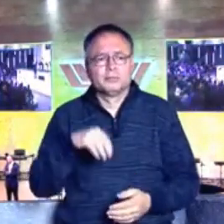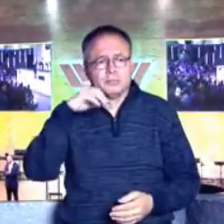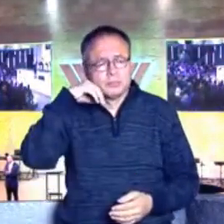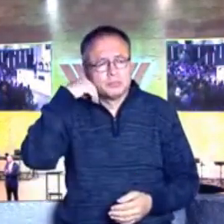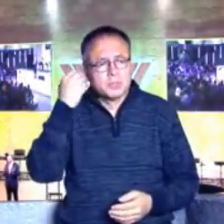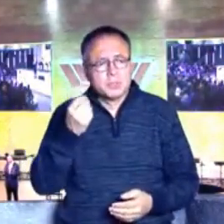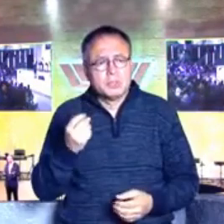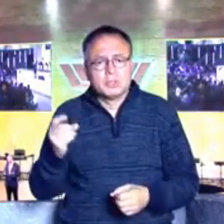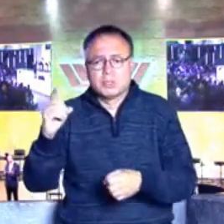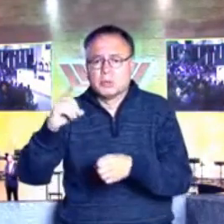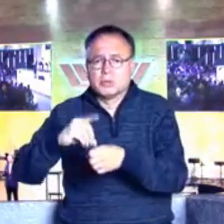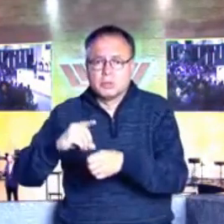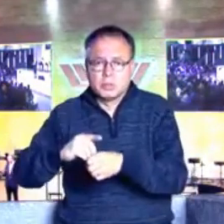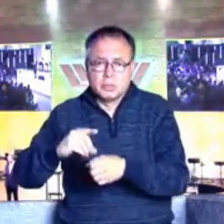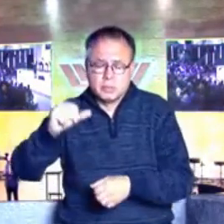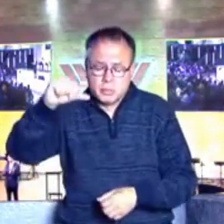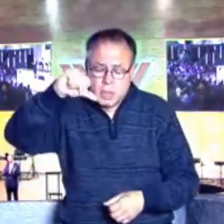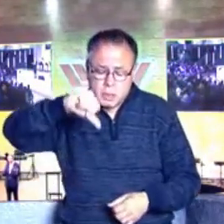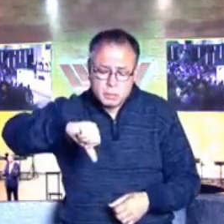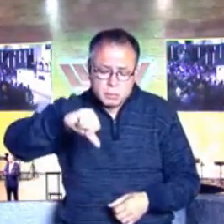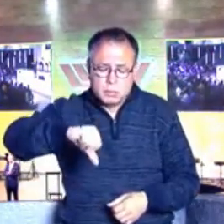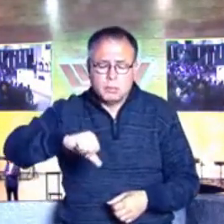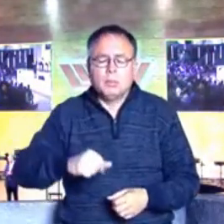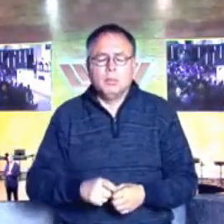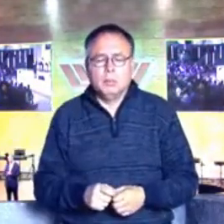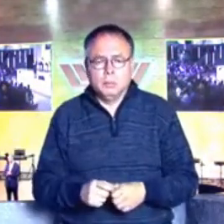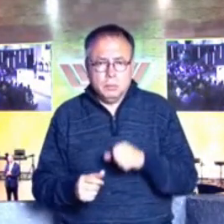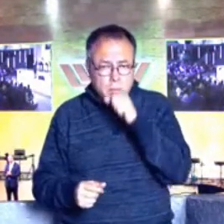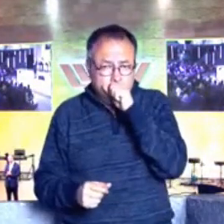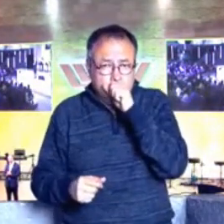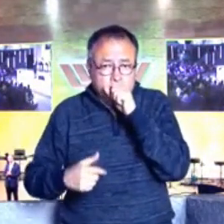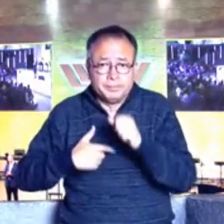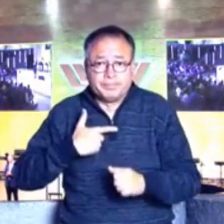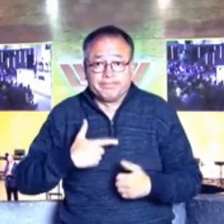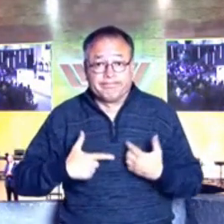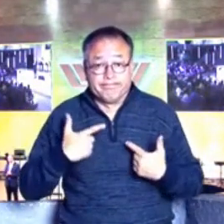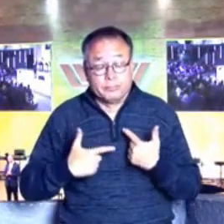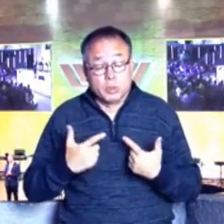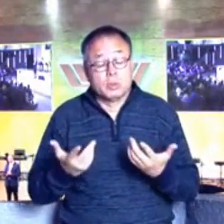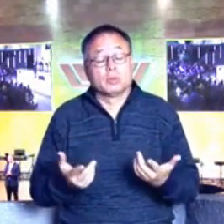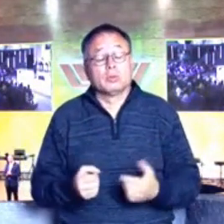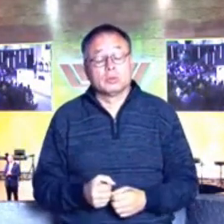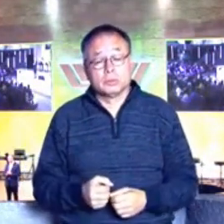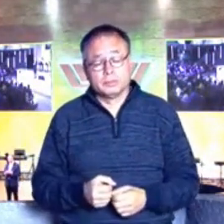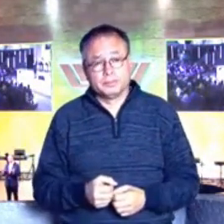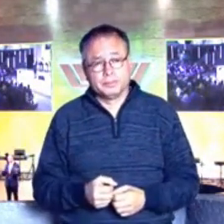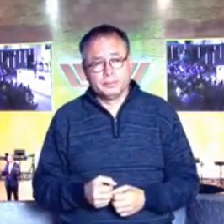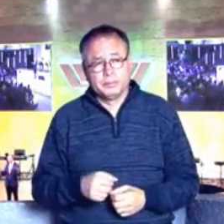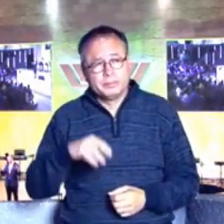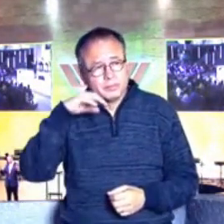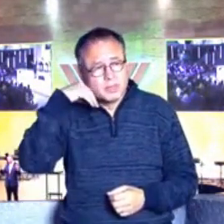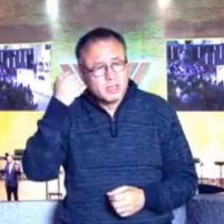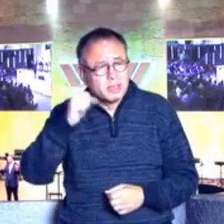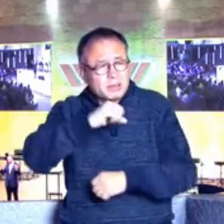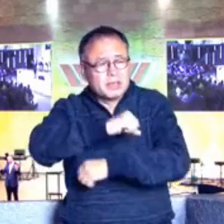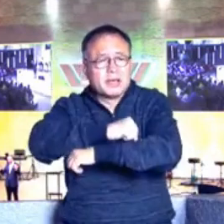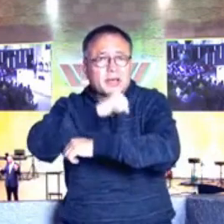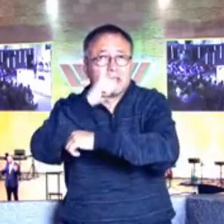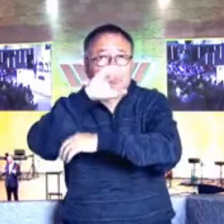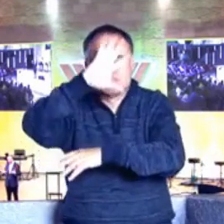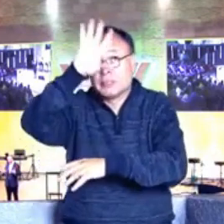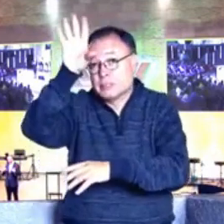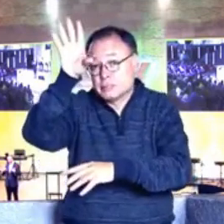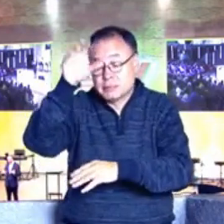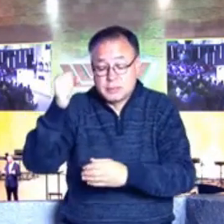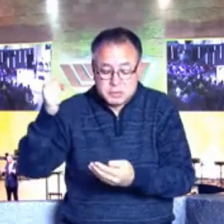toda fidelidad generosidad alegría Señor quiero que que las ventanas de los cielos sean derramadas en